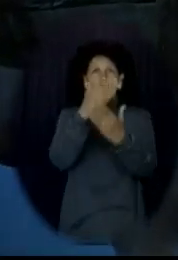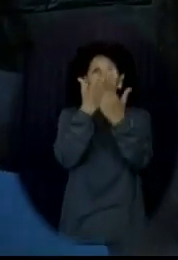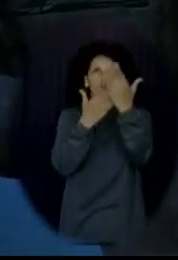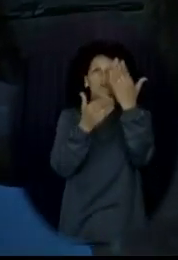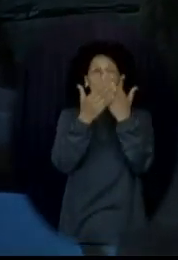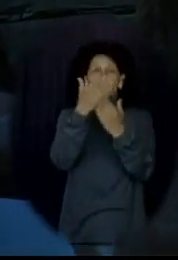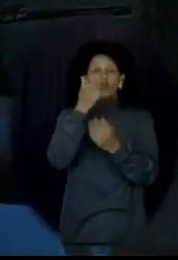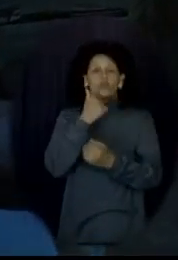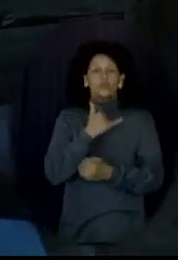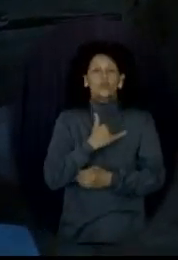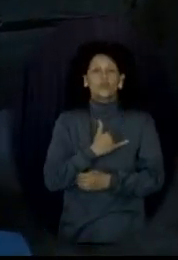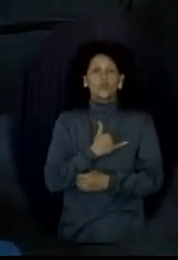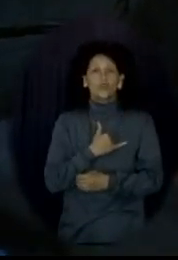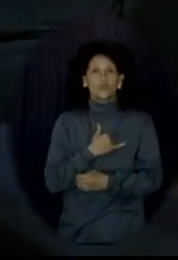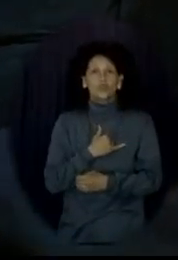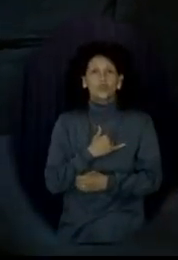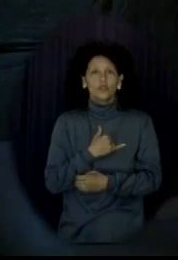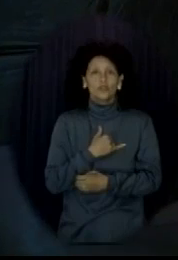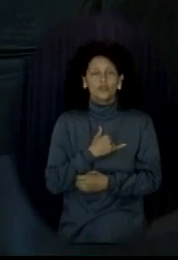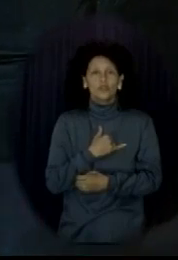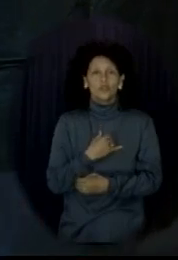en tus manos